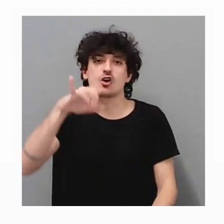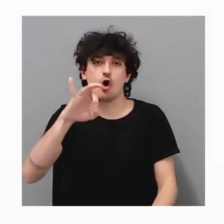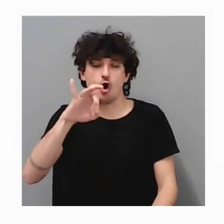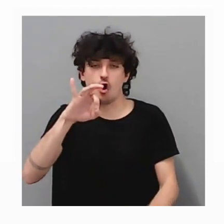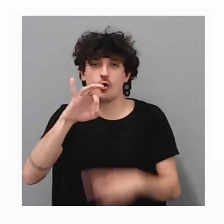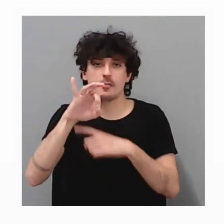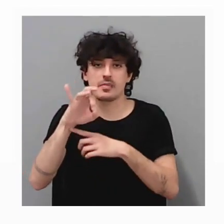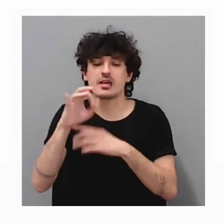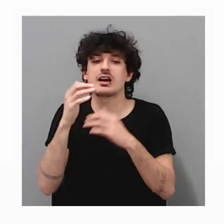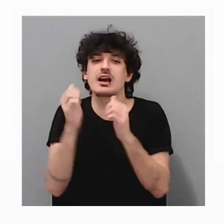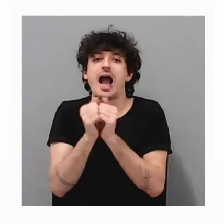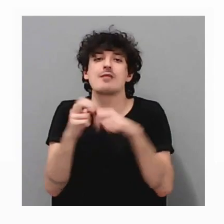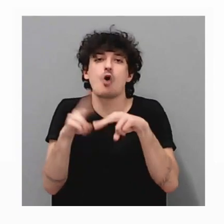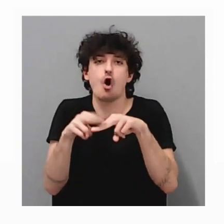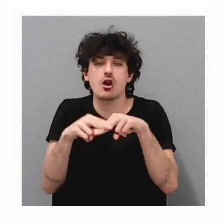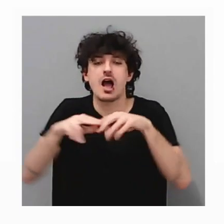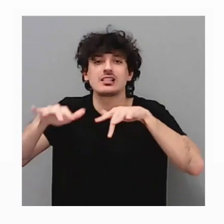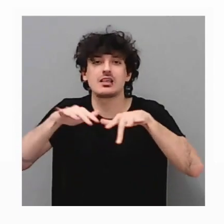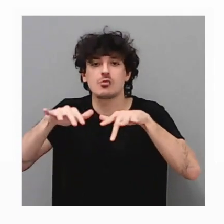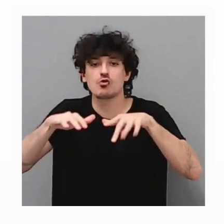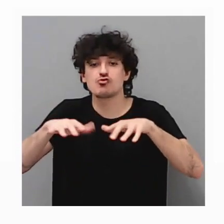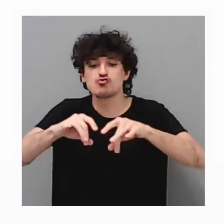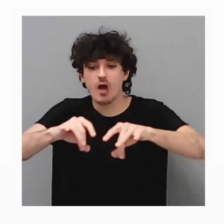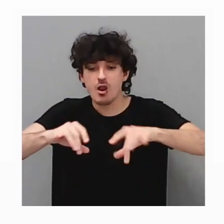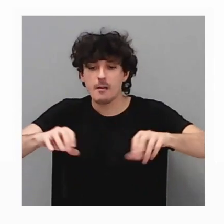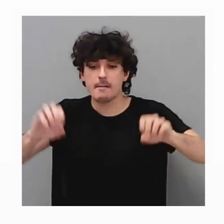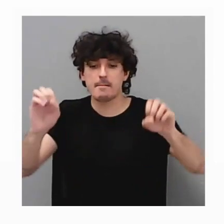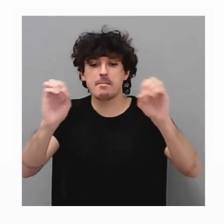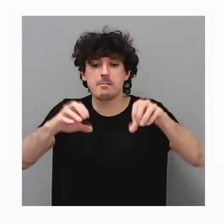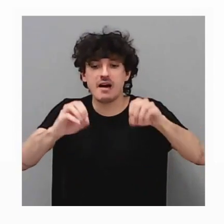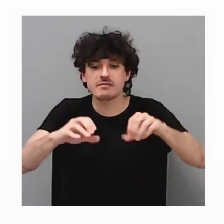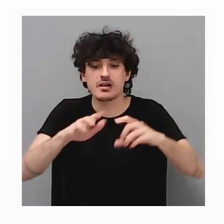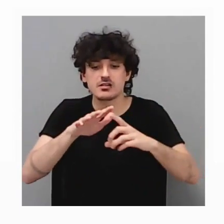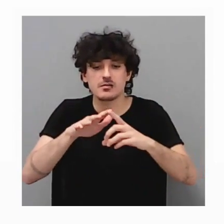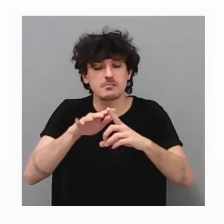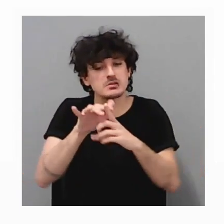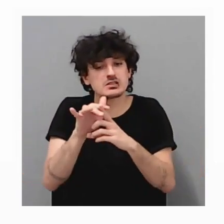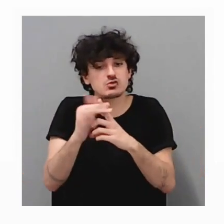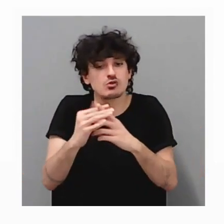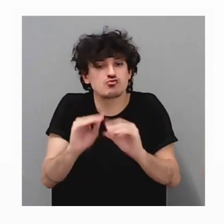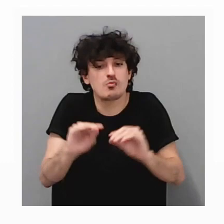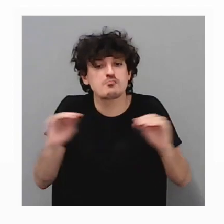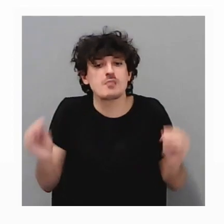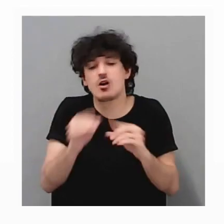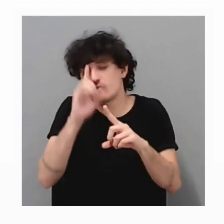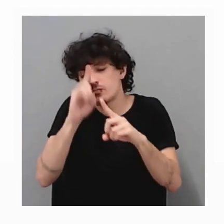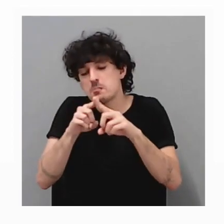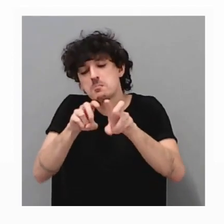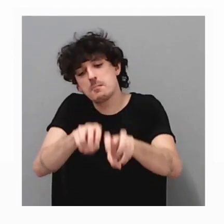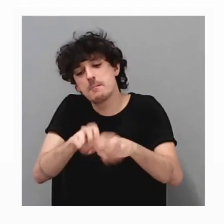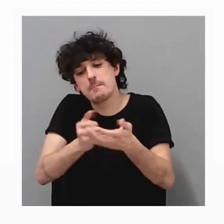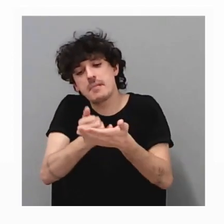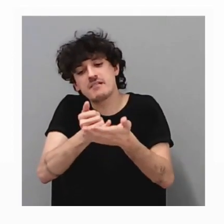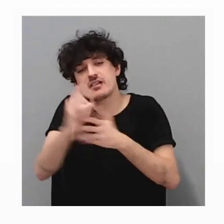suelo absorbe el CO2 y mejora el estado de ese suelo para que se pueda cultivar mientras reduce nuestra huella de